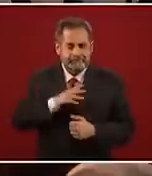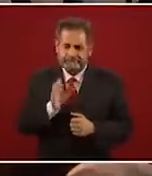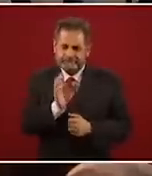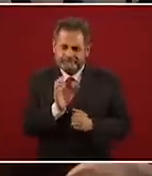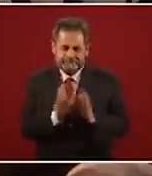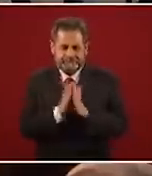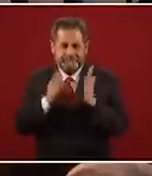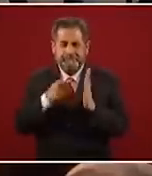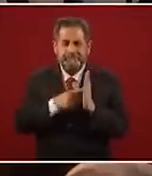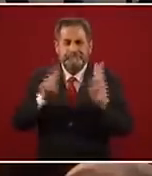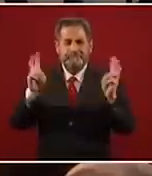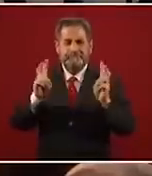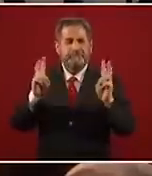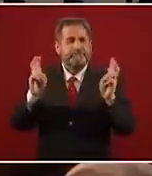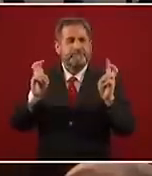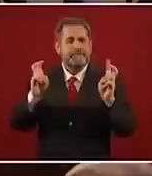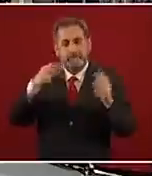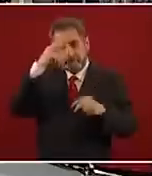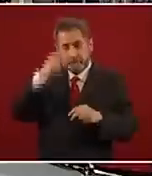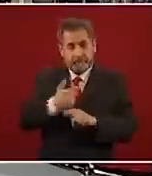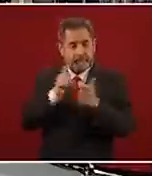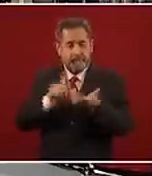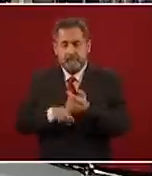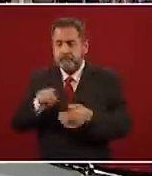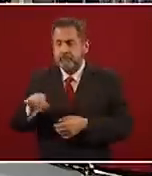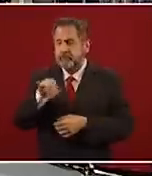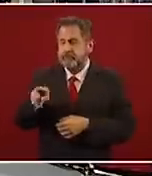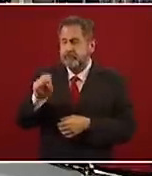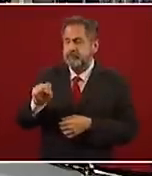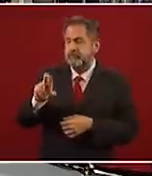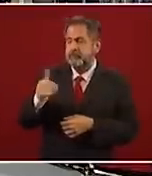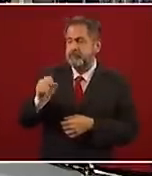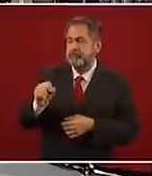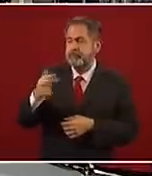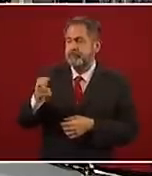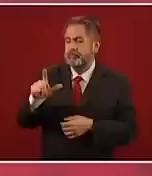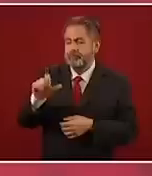de El liberalismo en México, de don Jesús Reyes Heroles.